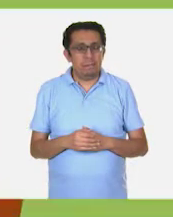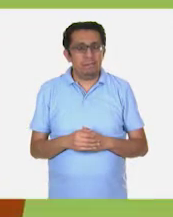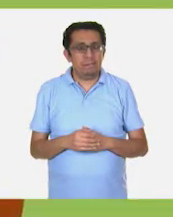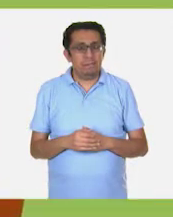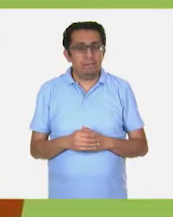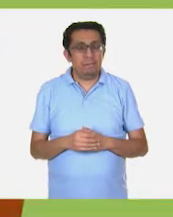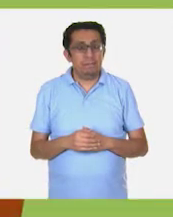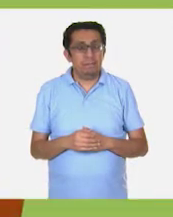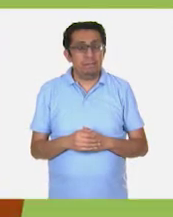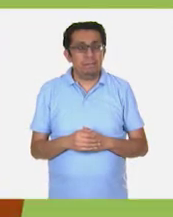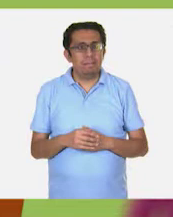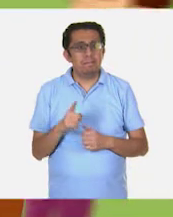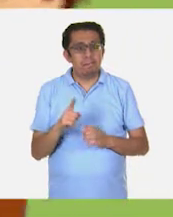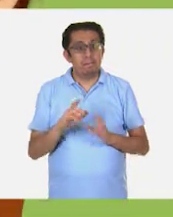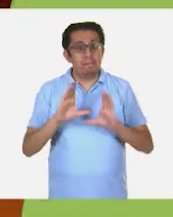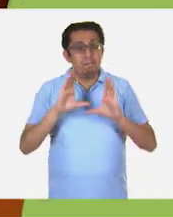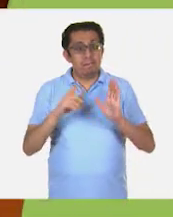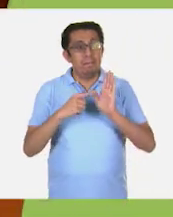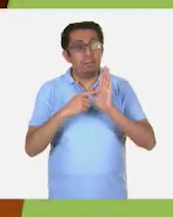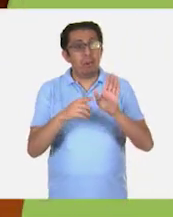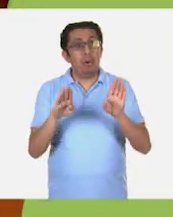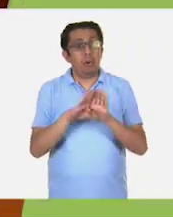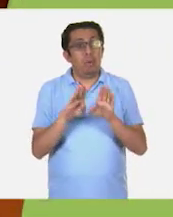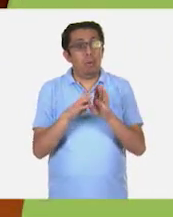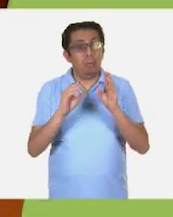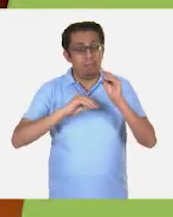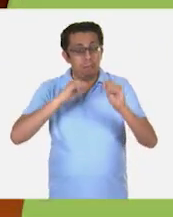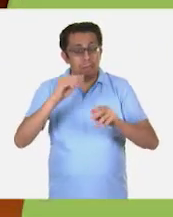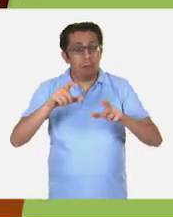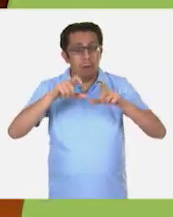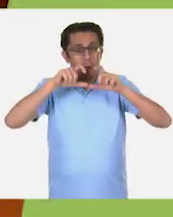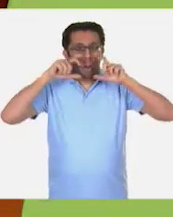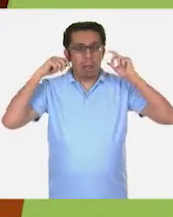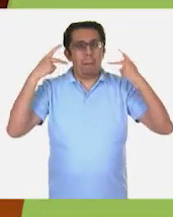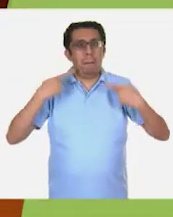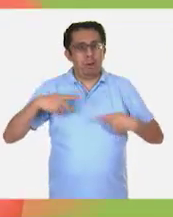Te enseñaremos cómo armar un cubrebocas con ayuda de un adulto.